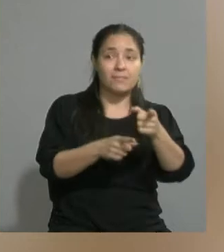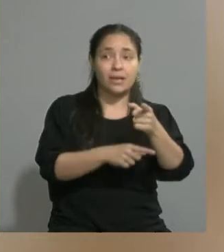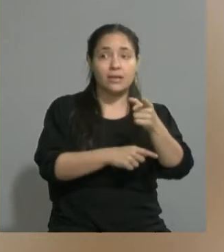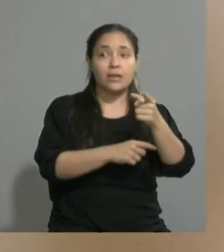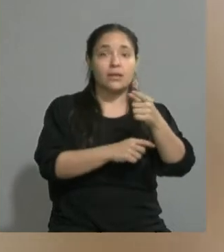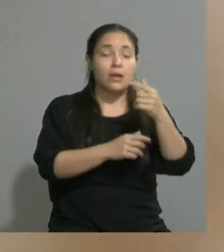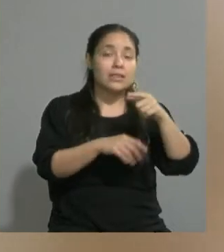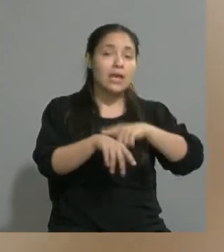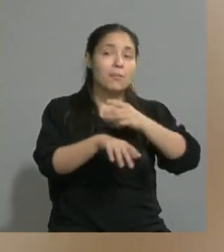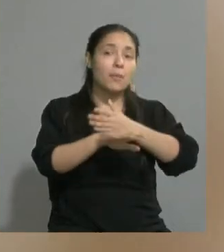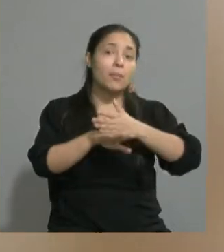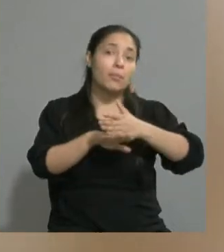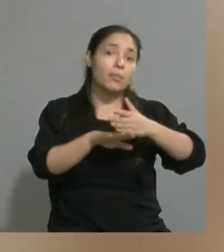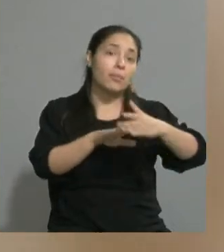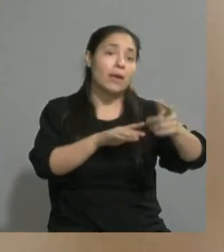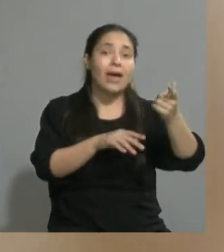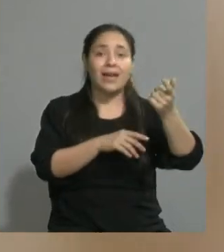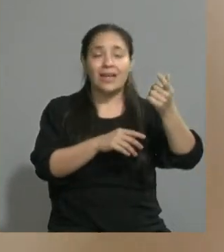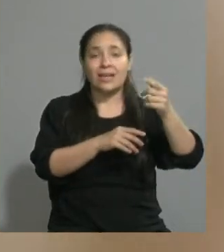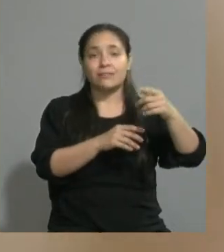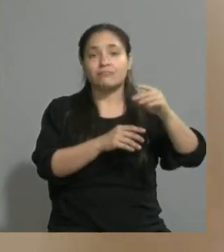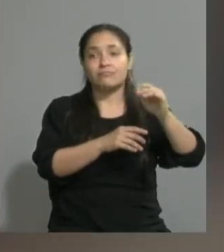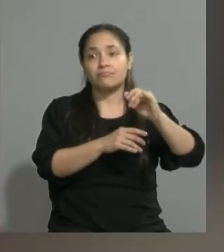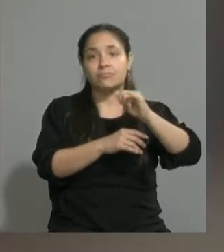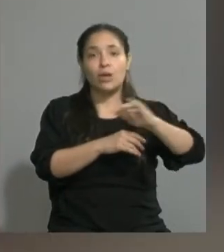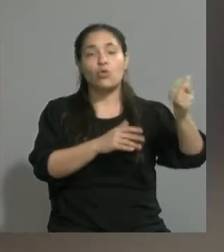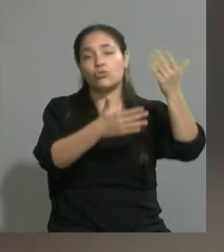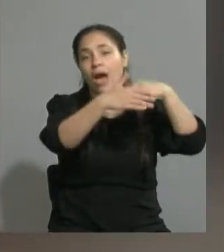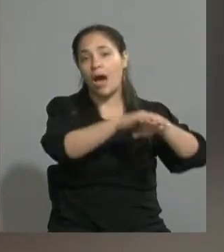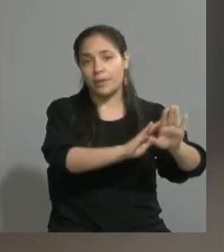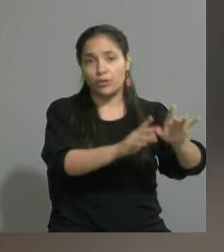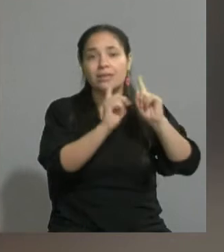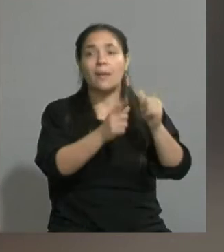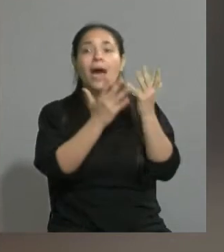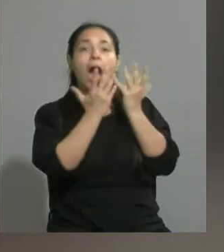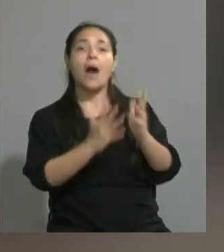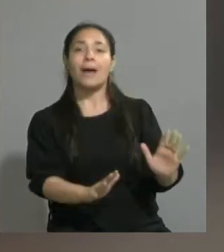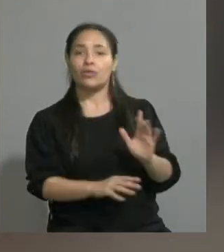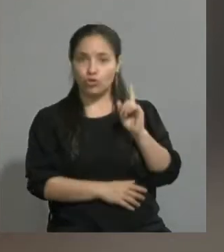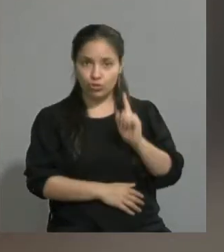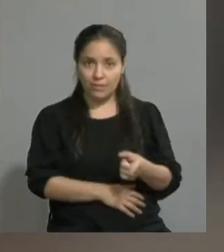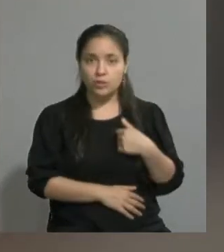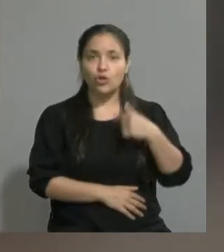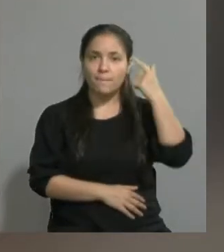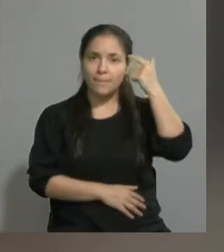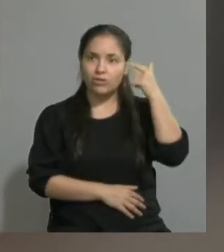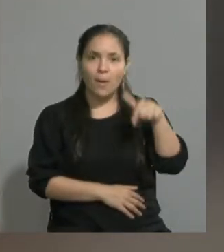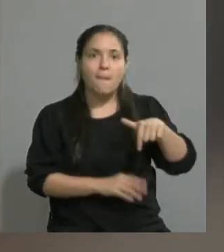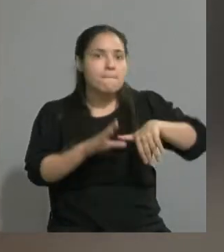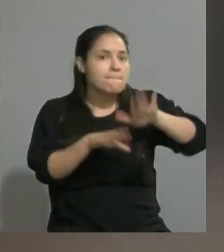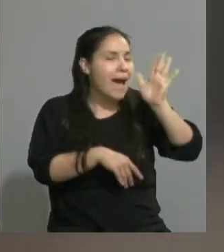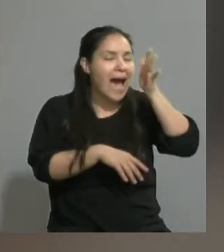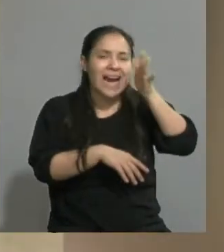tiempo y prescribió ese hecho. Bueno, el abandono, que para mí es el acto más cruel